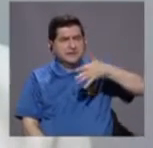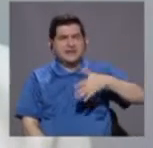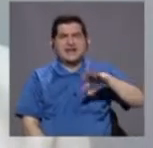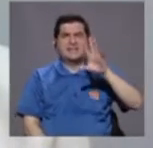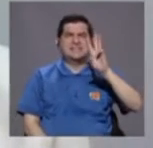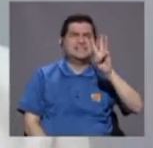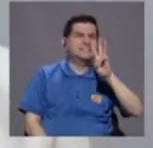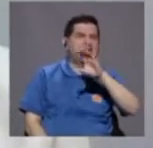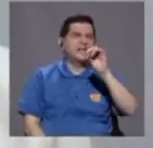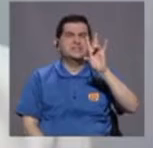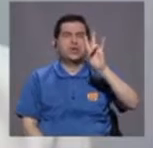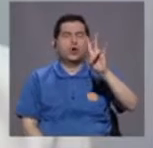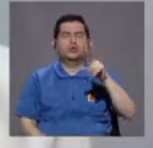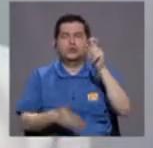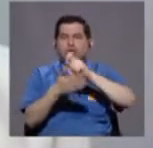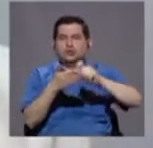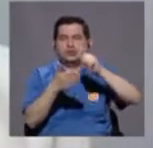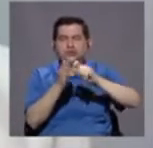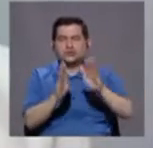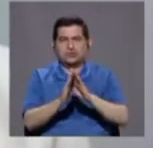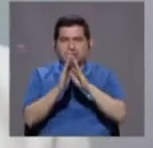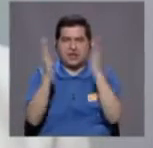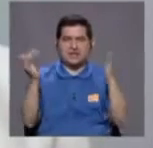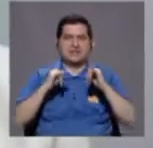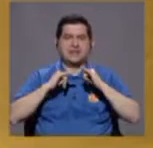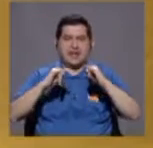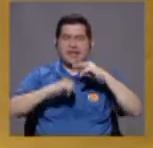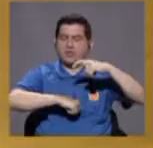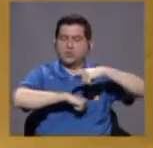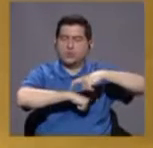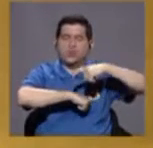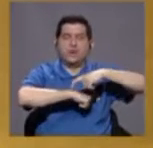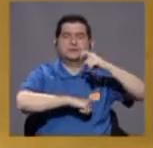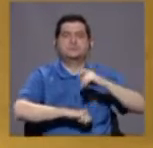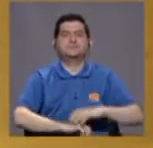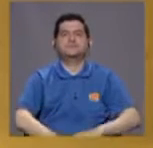6 o 7 escuelas abiertas simultáneamente.